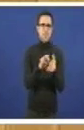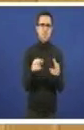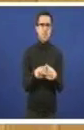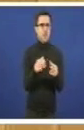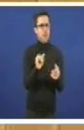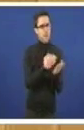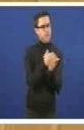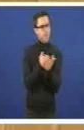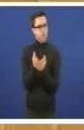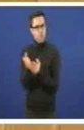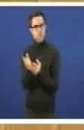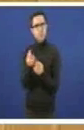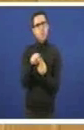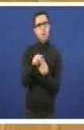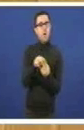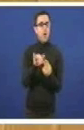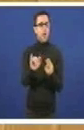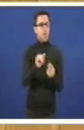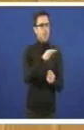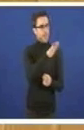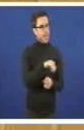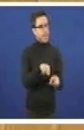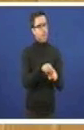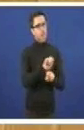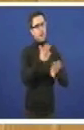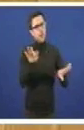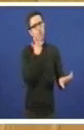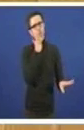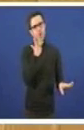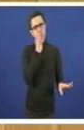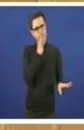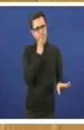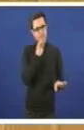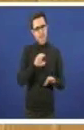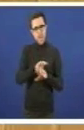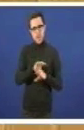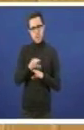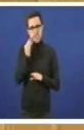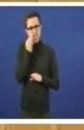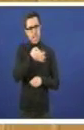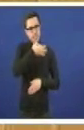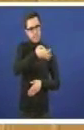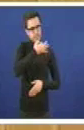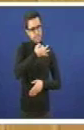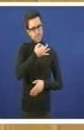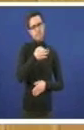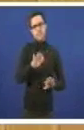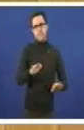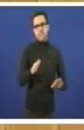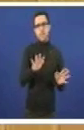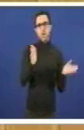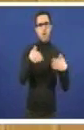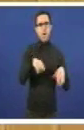outra vez porque parece que non lle quedou claro na intervención da señora conselleira que non hai ninguna privatización